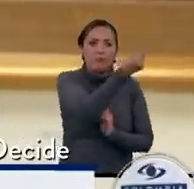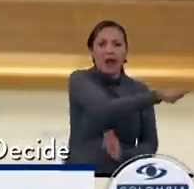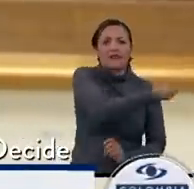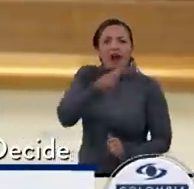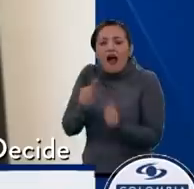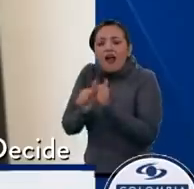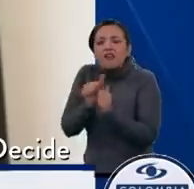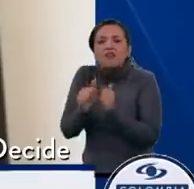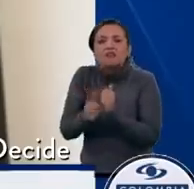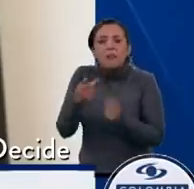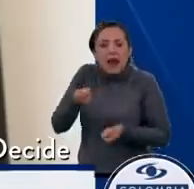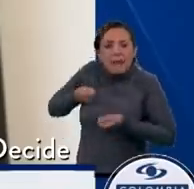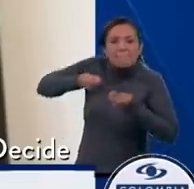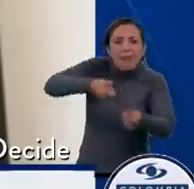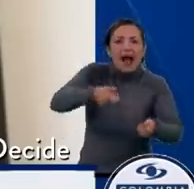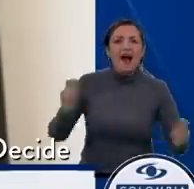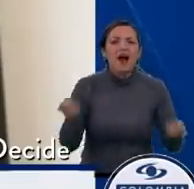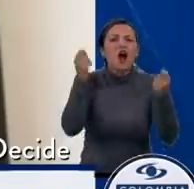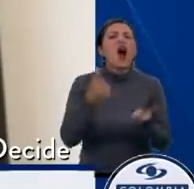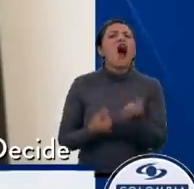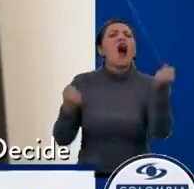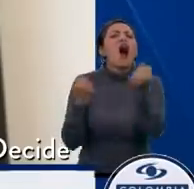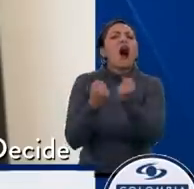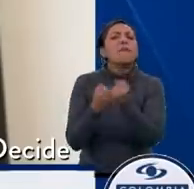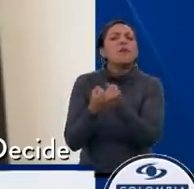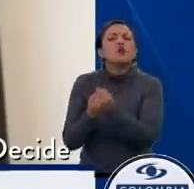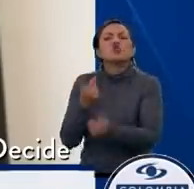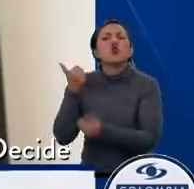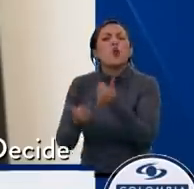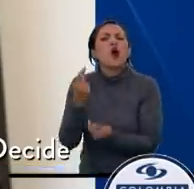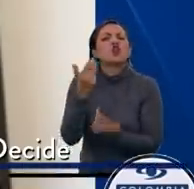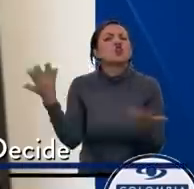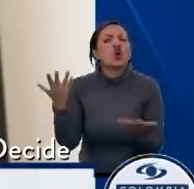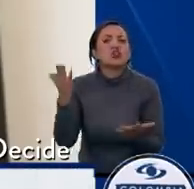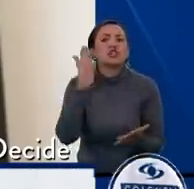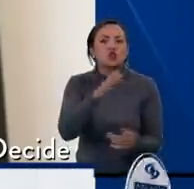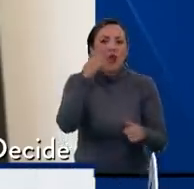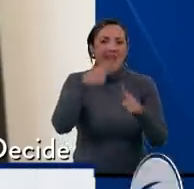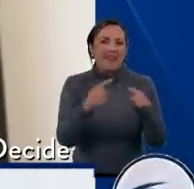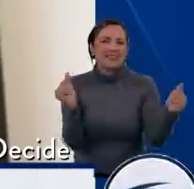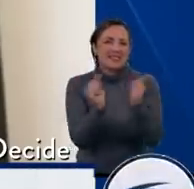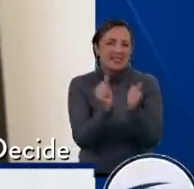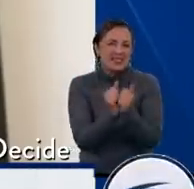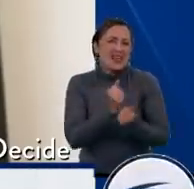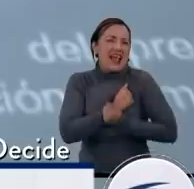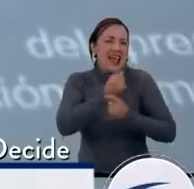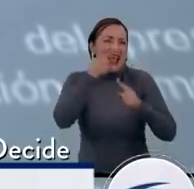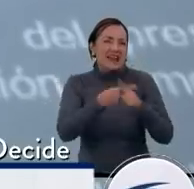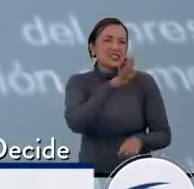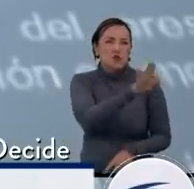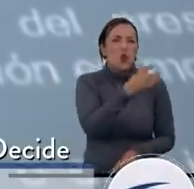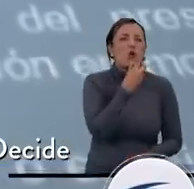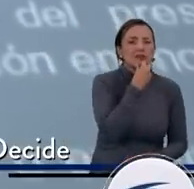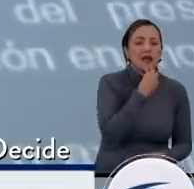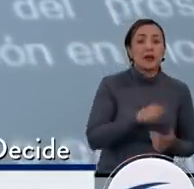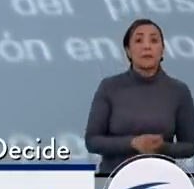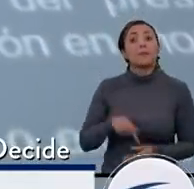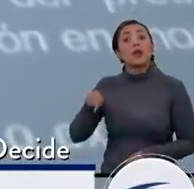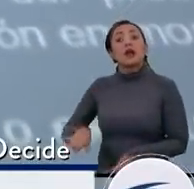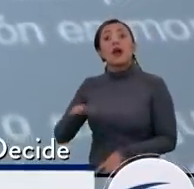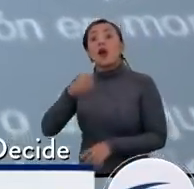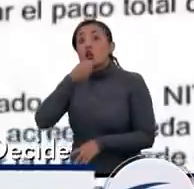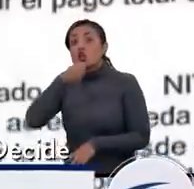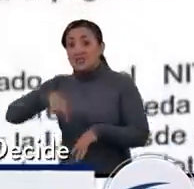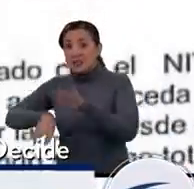de su campaña. Los apoyos económicos de Aida Merlano provenían de su pareja sentimental de ese momento, Alex Char. Noticias Caracol conoció las